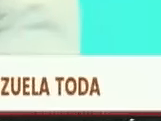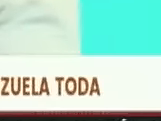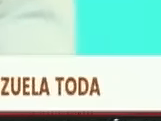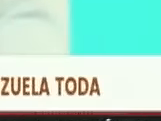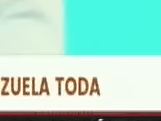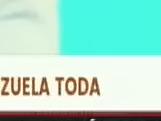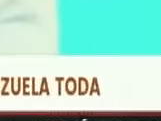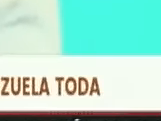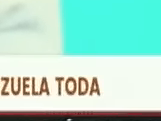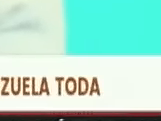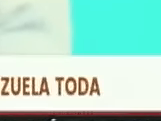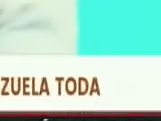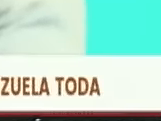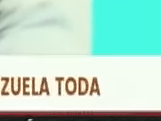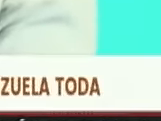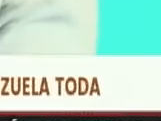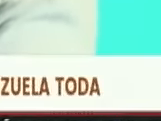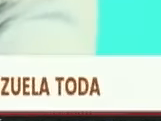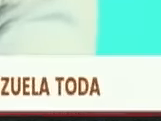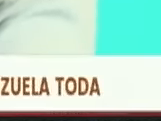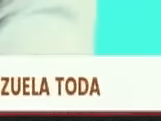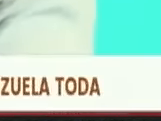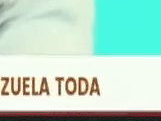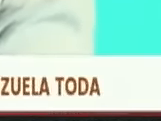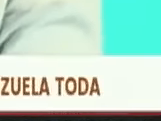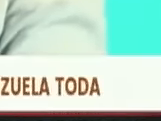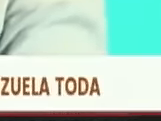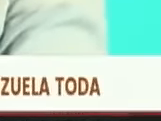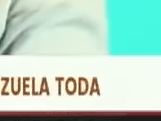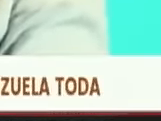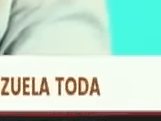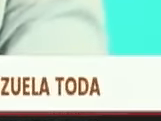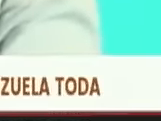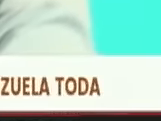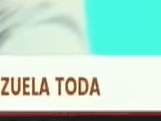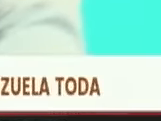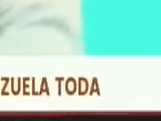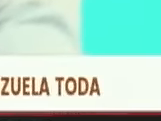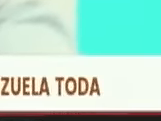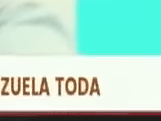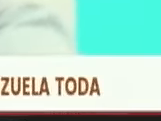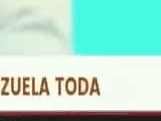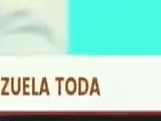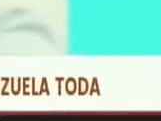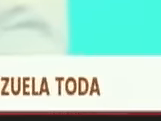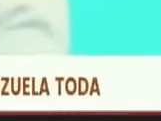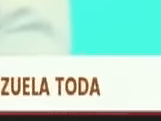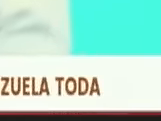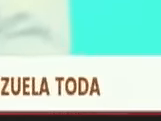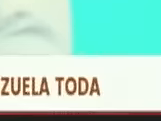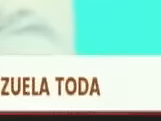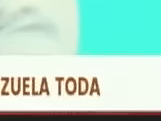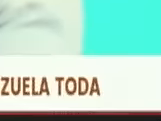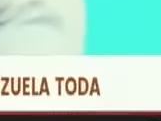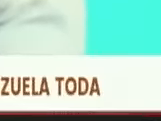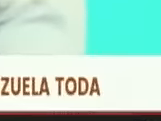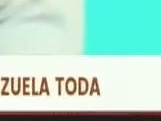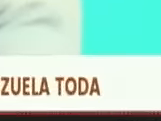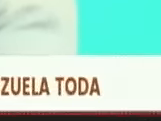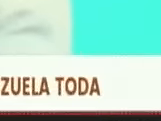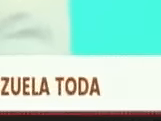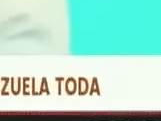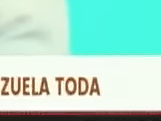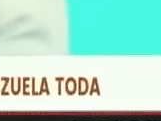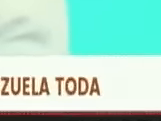que esta campaña generó en su familia lo que esta campaña generó en su en su interior en su espiritualidad en cuanto